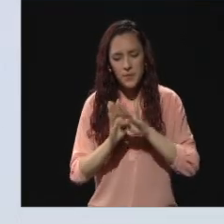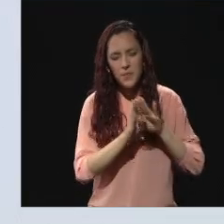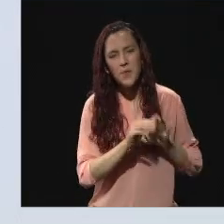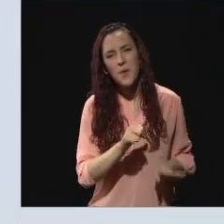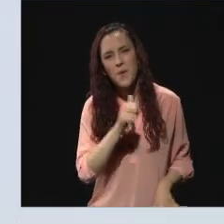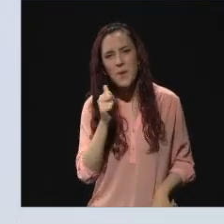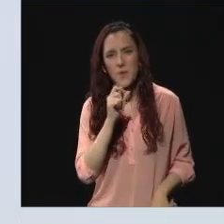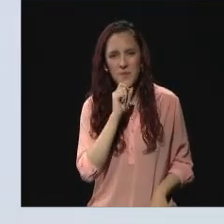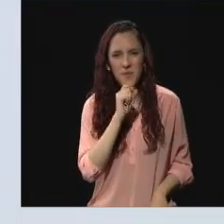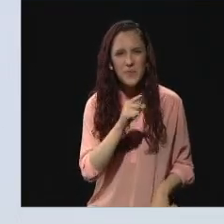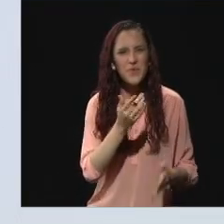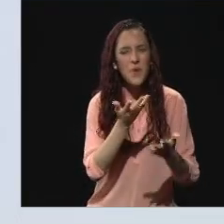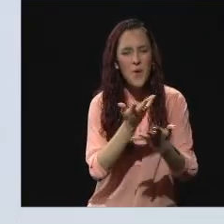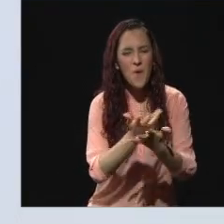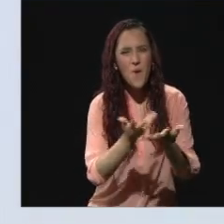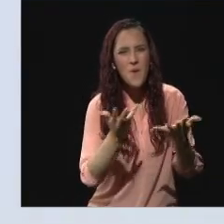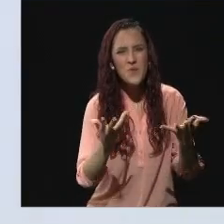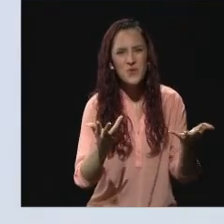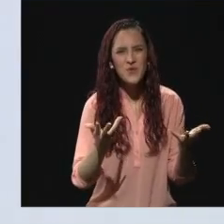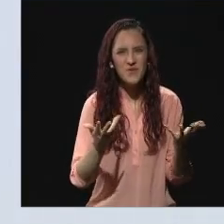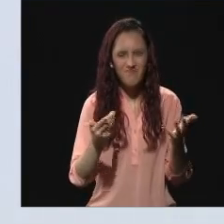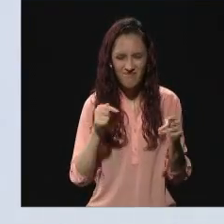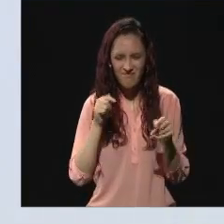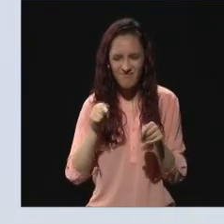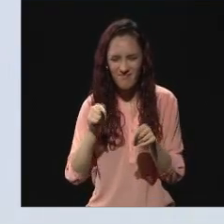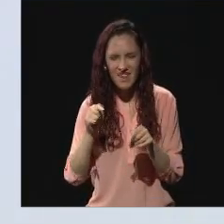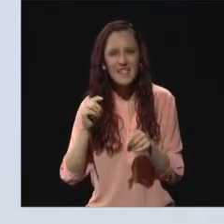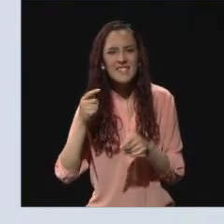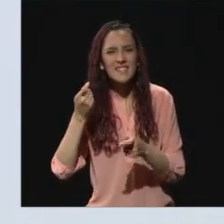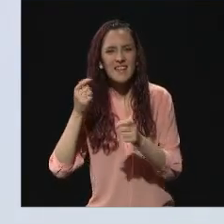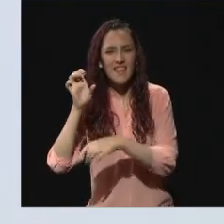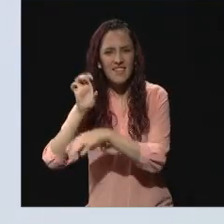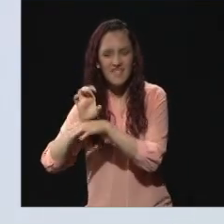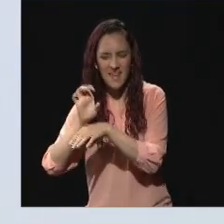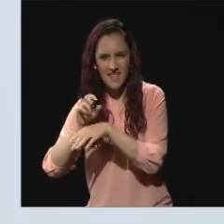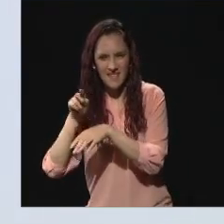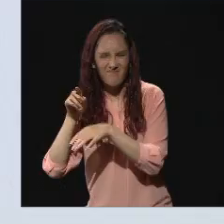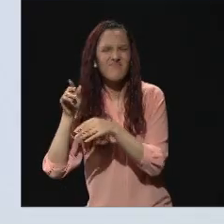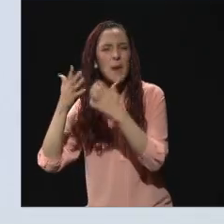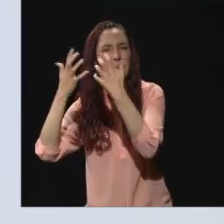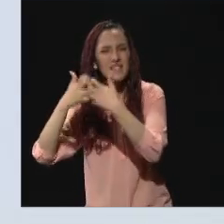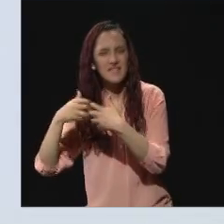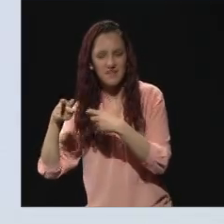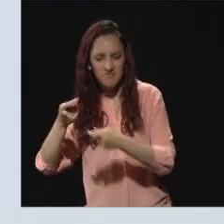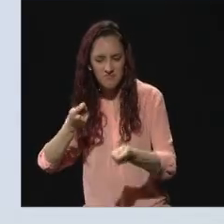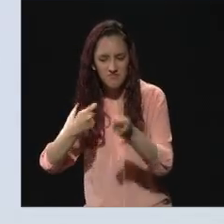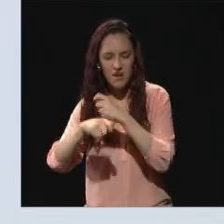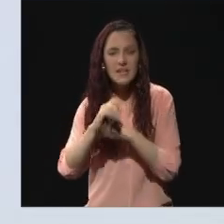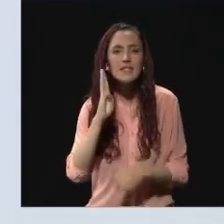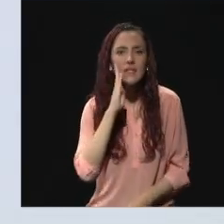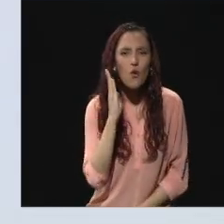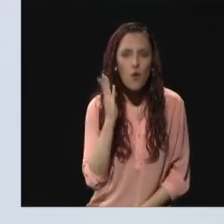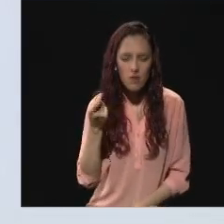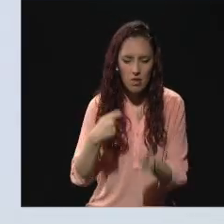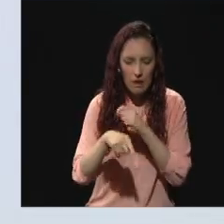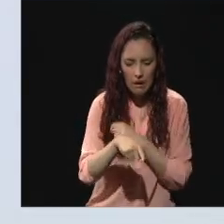los equipos que venden los operadores cuando se dañan ponen al usuario en tramitologías